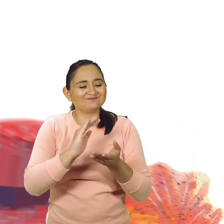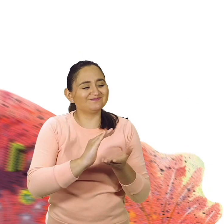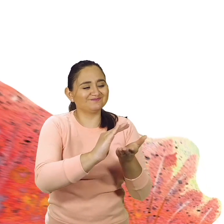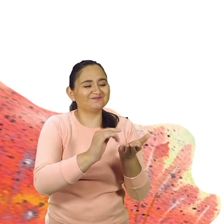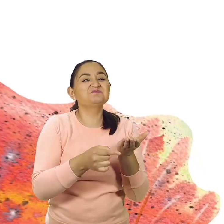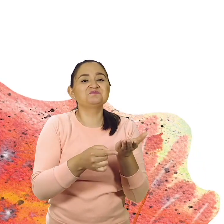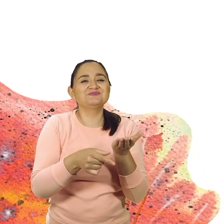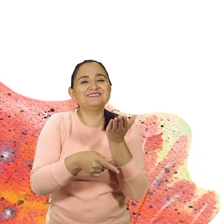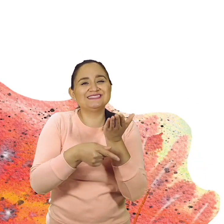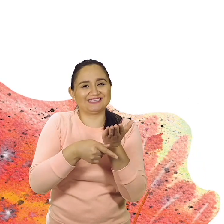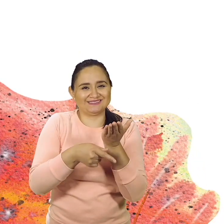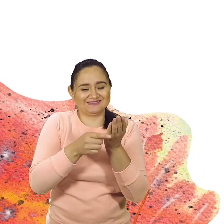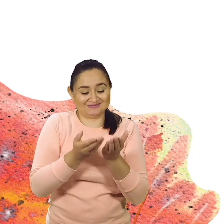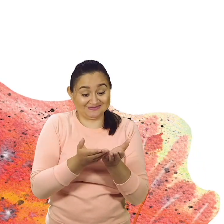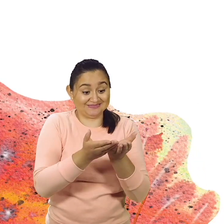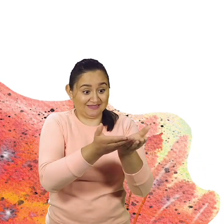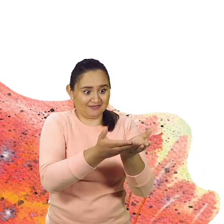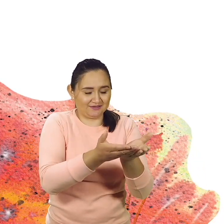libro.